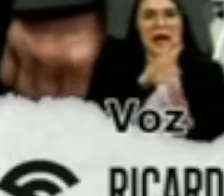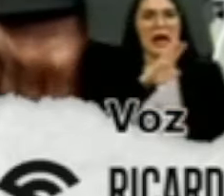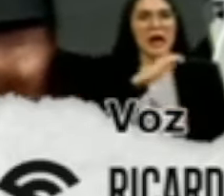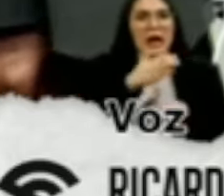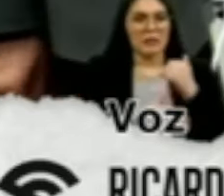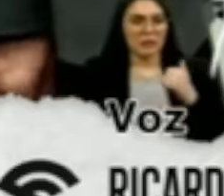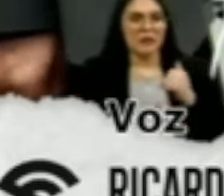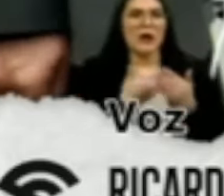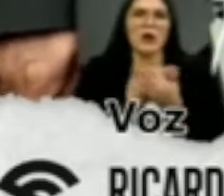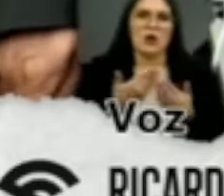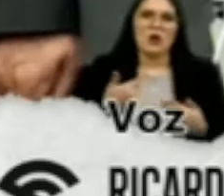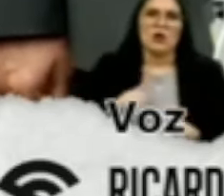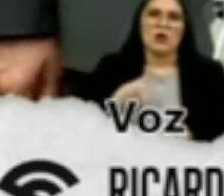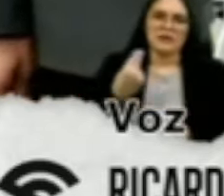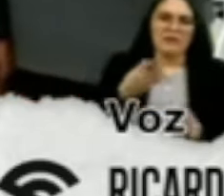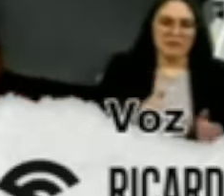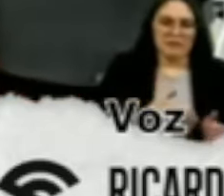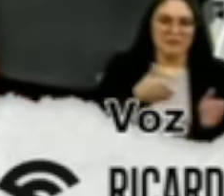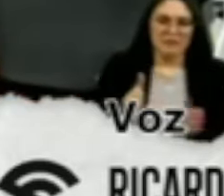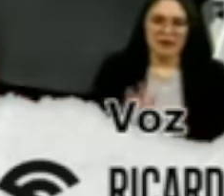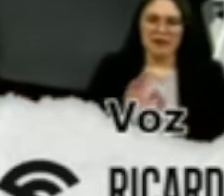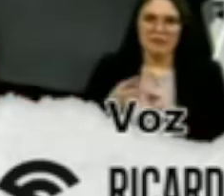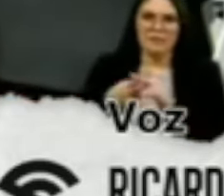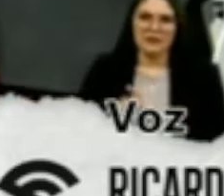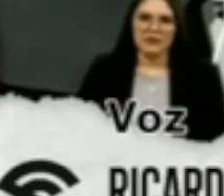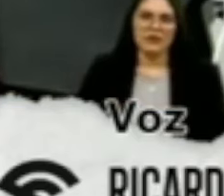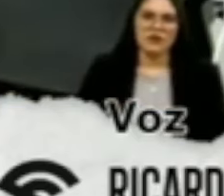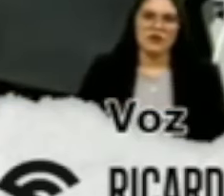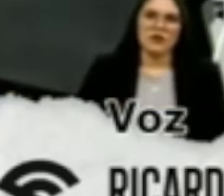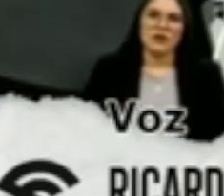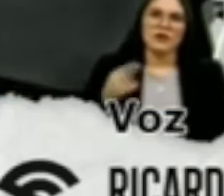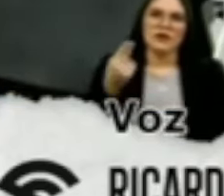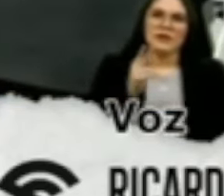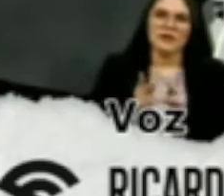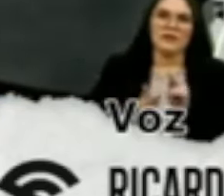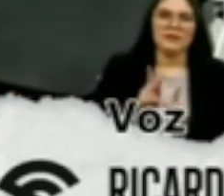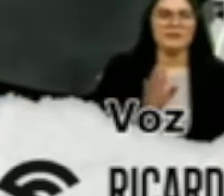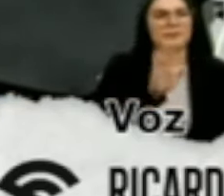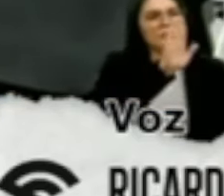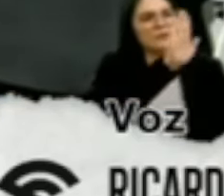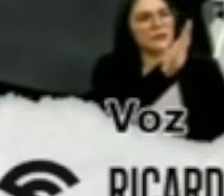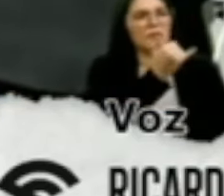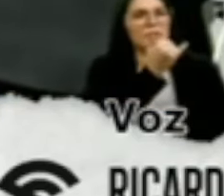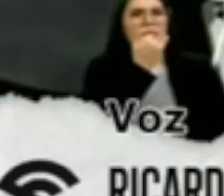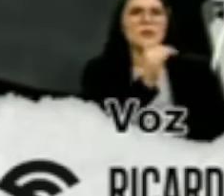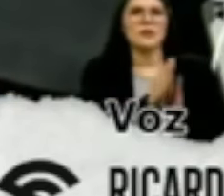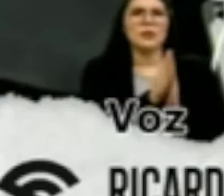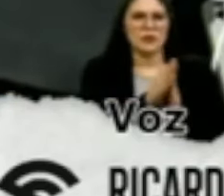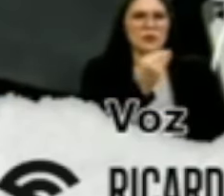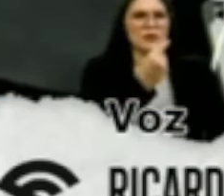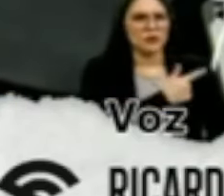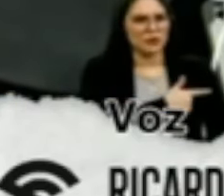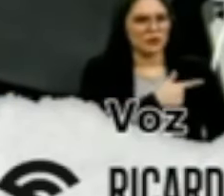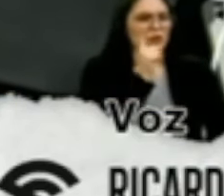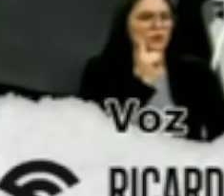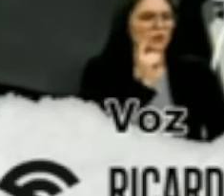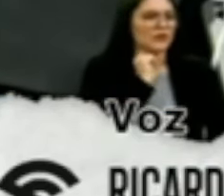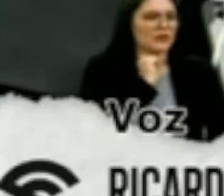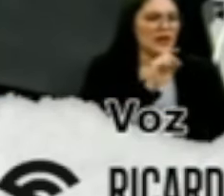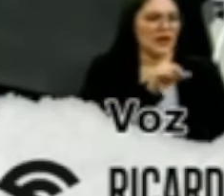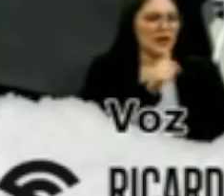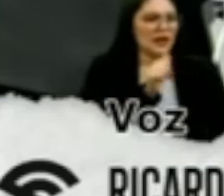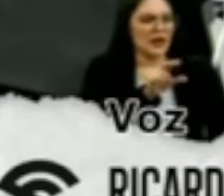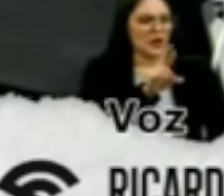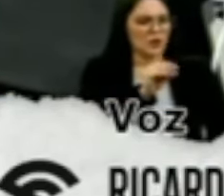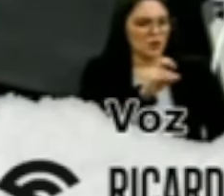sin embargo, este hecho histórico va a quedar como el antecedente de lo que vendrá después, que es